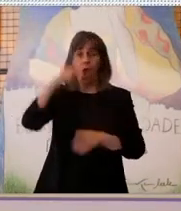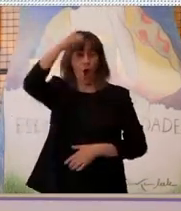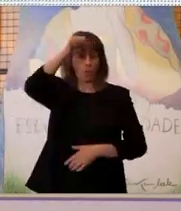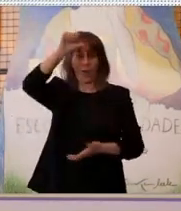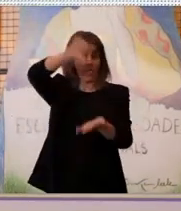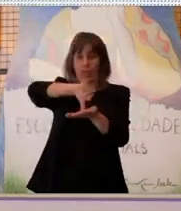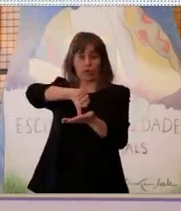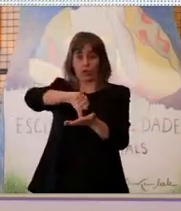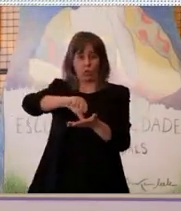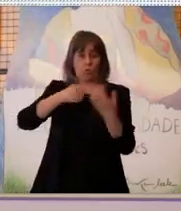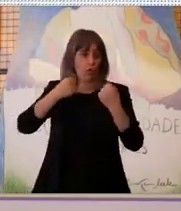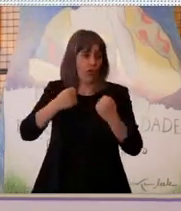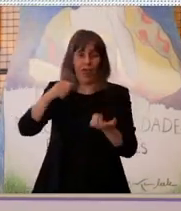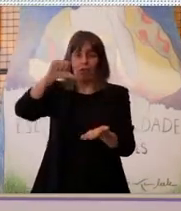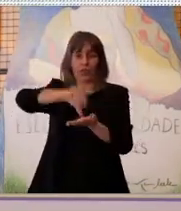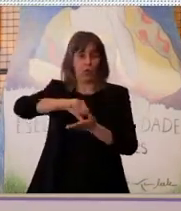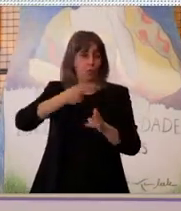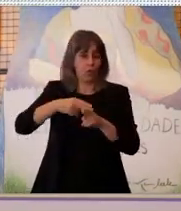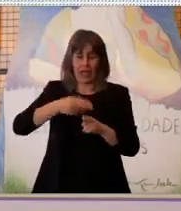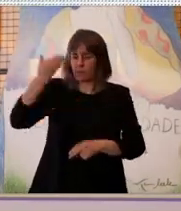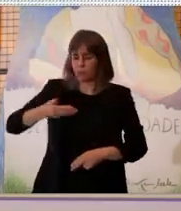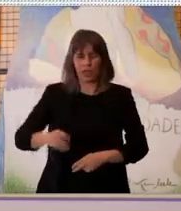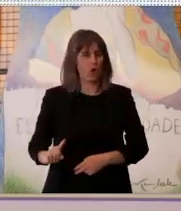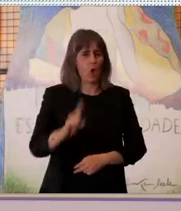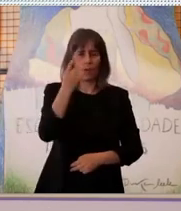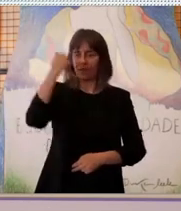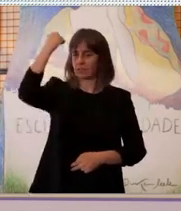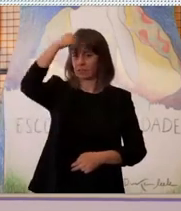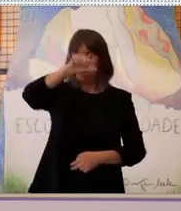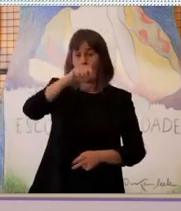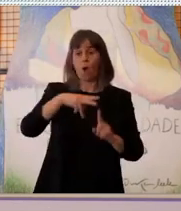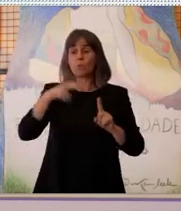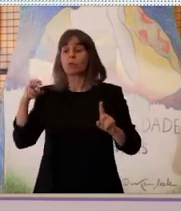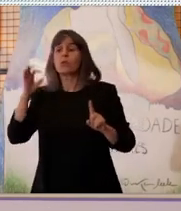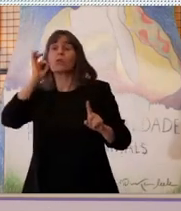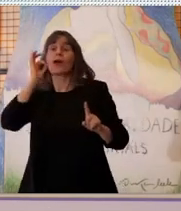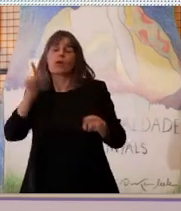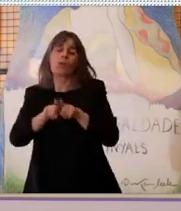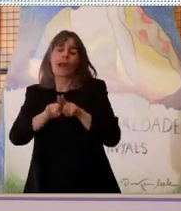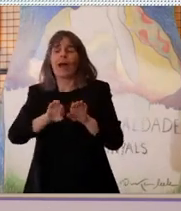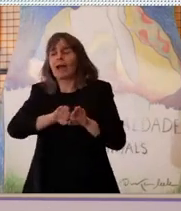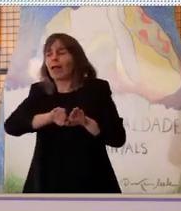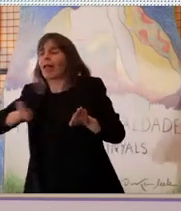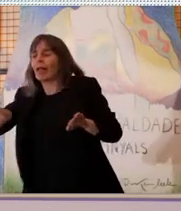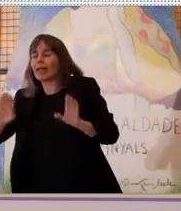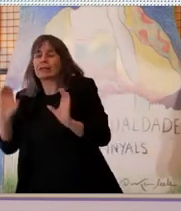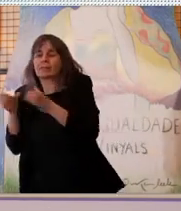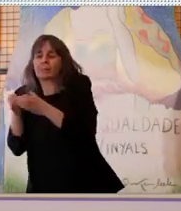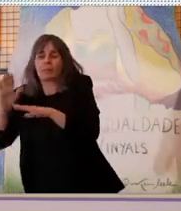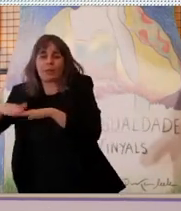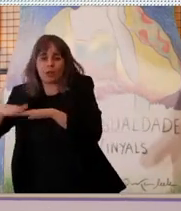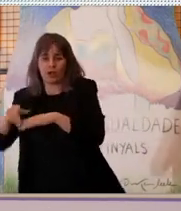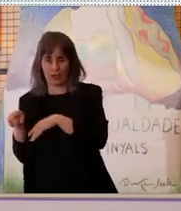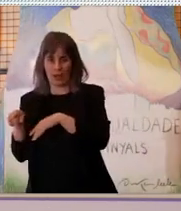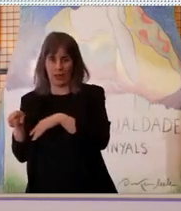este caso del poder de la política que es lo importante no y que el punto de vista de las mujeres es sectorial claro el hecho de que sea sectorial lo hace